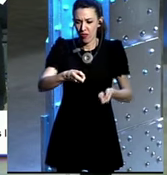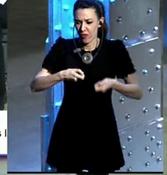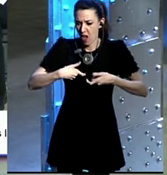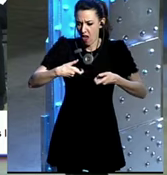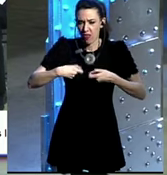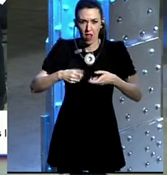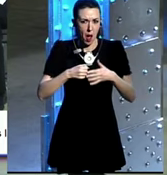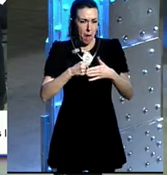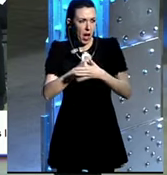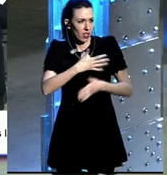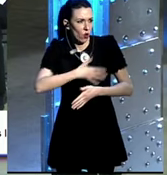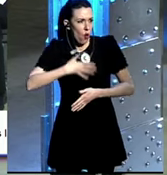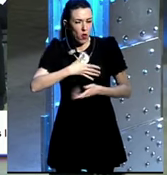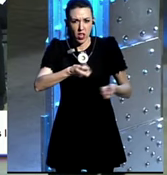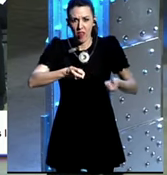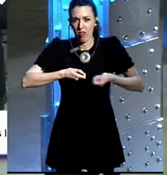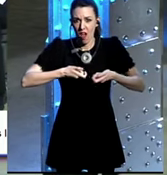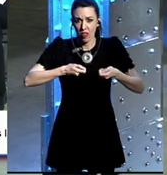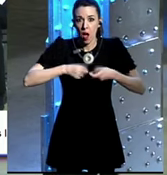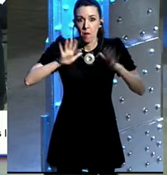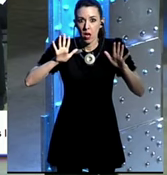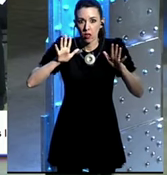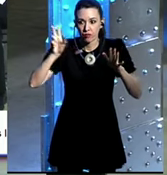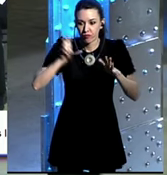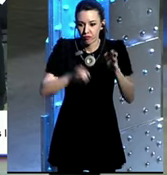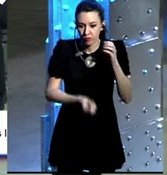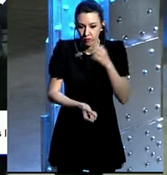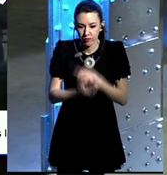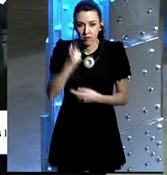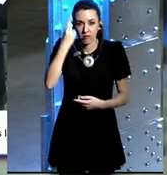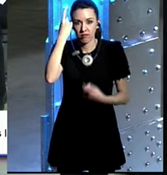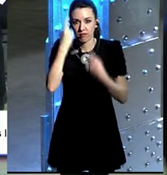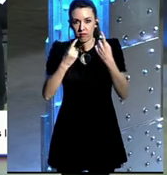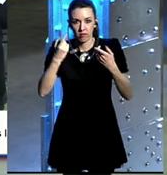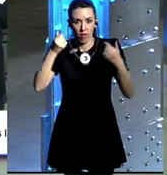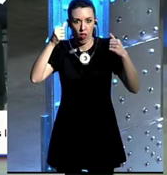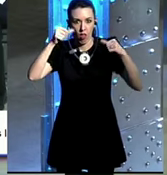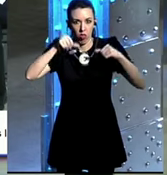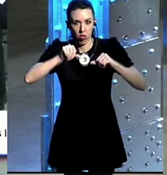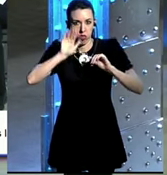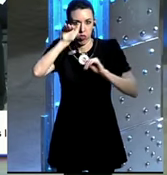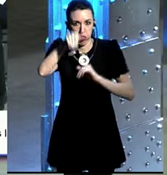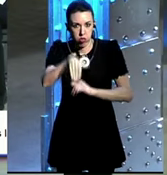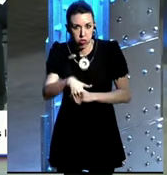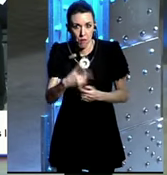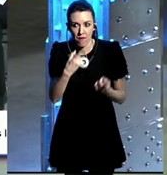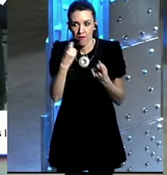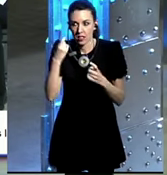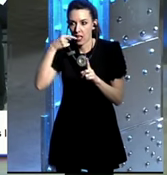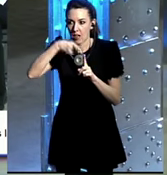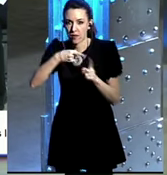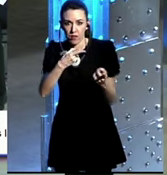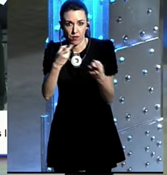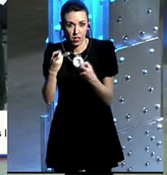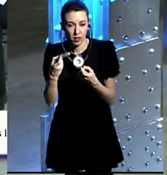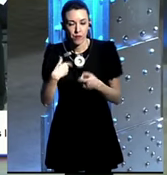las máximas comodidades y sin embargo viene o se produce de vez en cuando ese derrumbamiento y esa falta de referencias. A